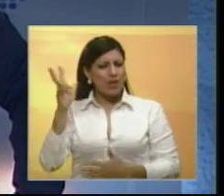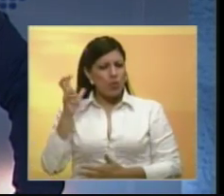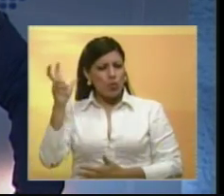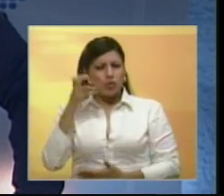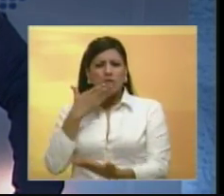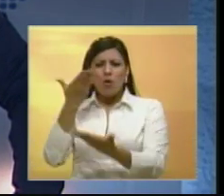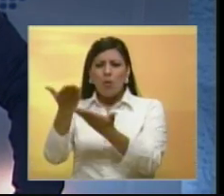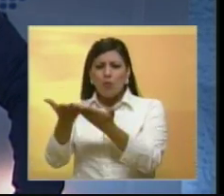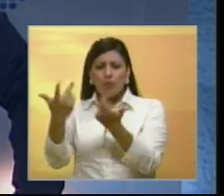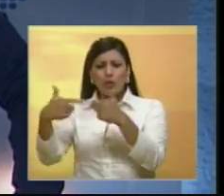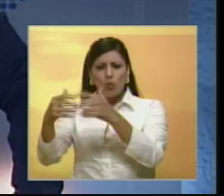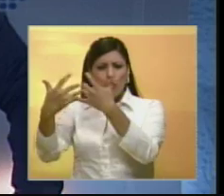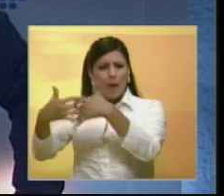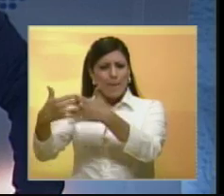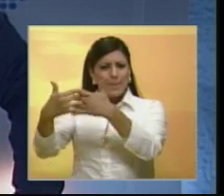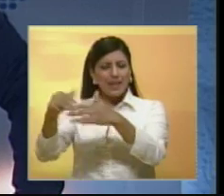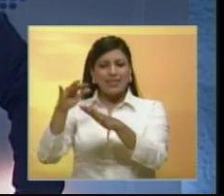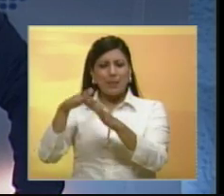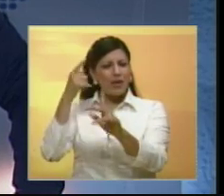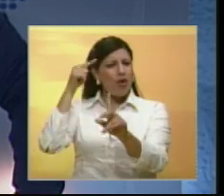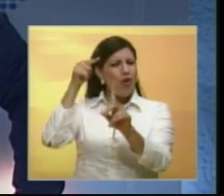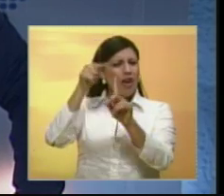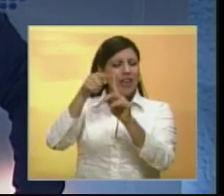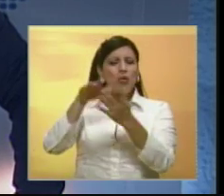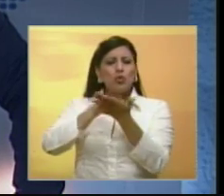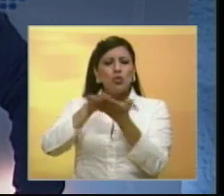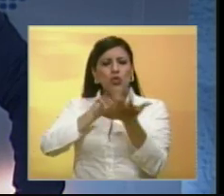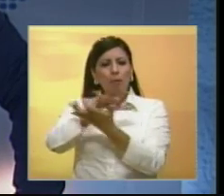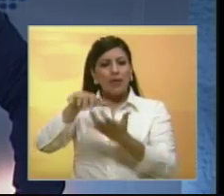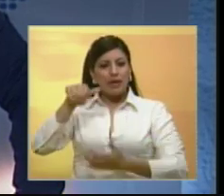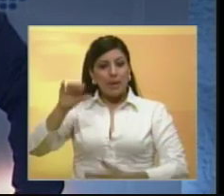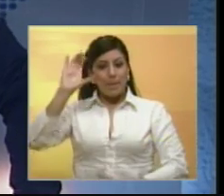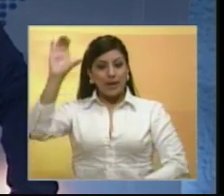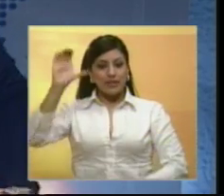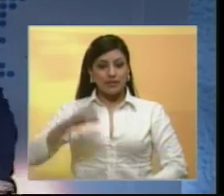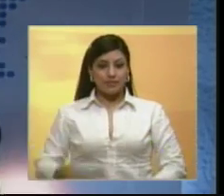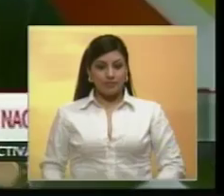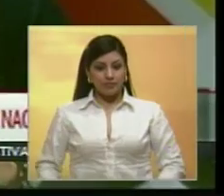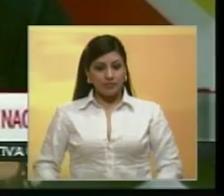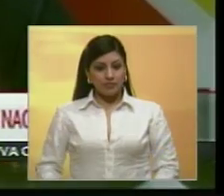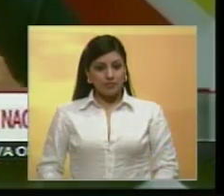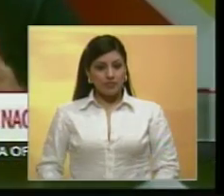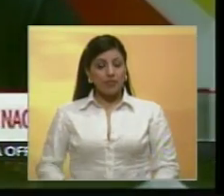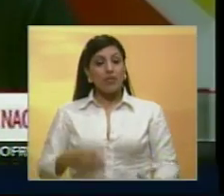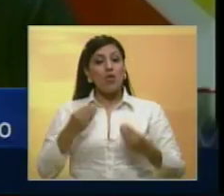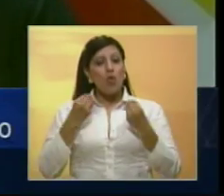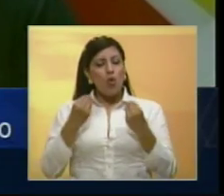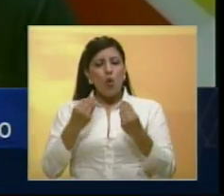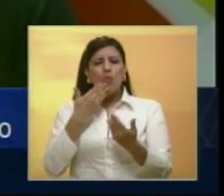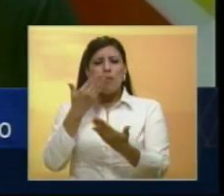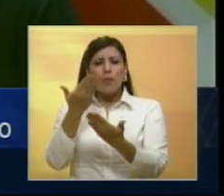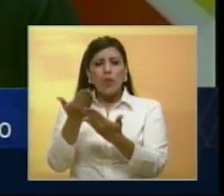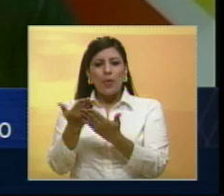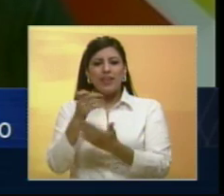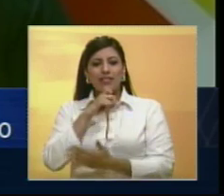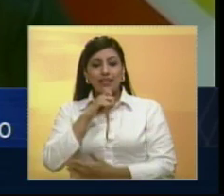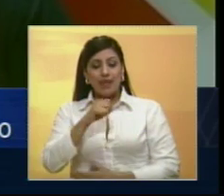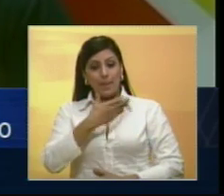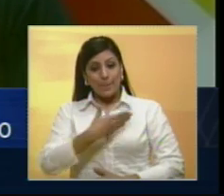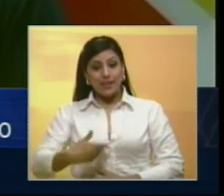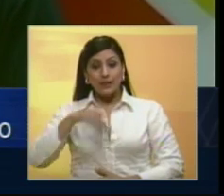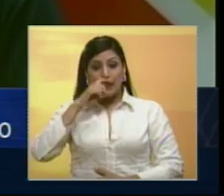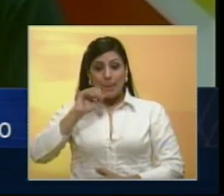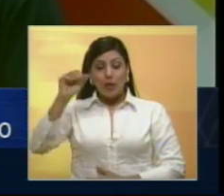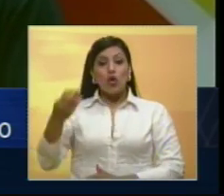las propuestas del sector empresarial con el fin de afrontar la crisis que atraviesa el país. Como lo ha planteado el presidente Nicolás Maduro,